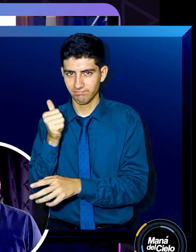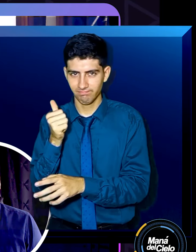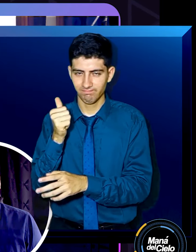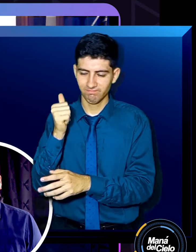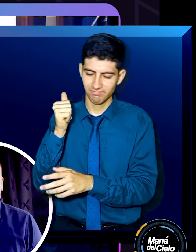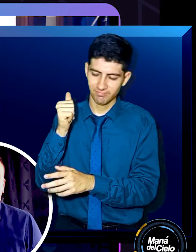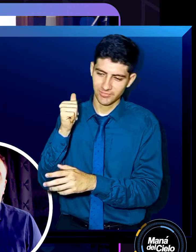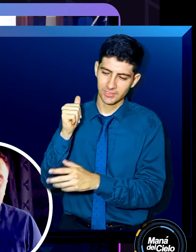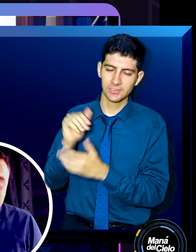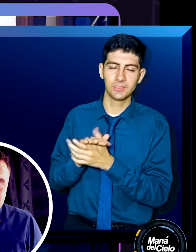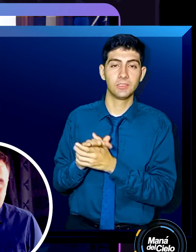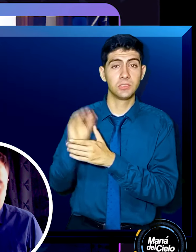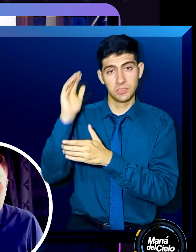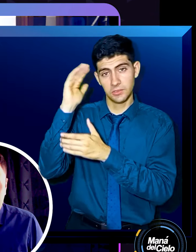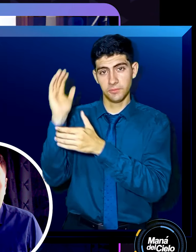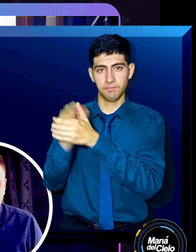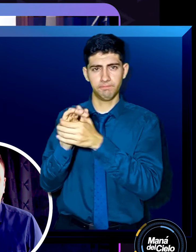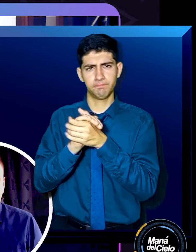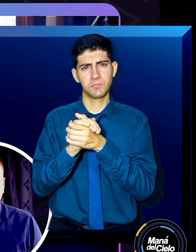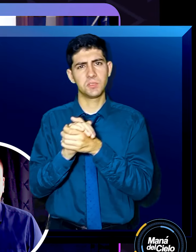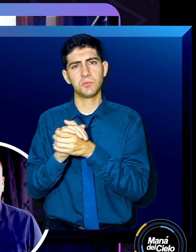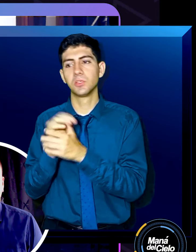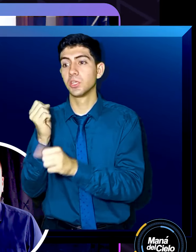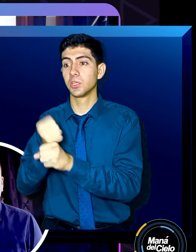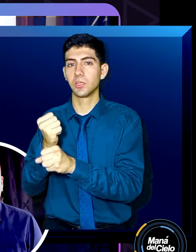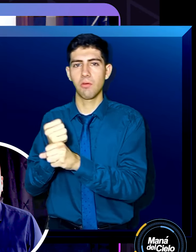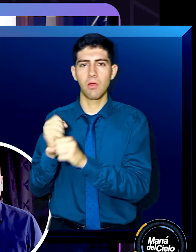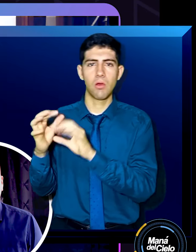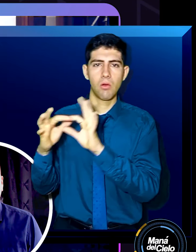Hemos trabajado juntos por muchos años en varias cosas.